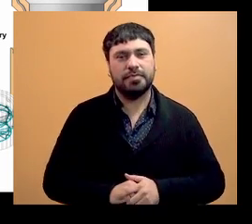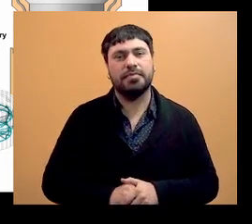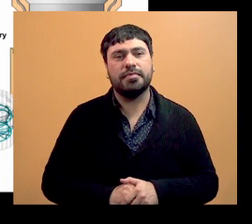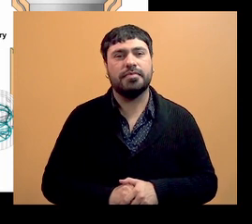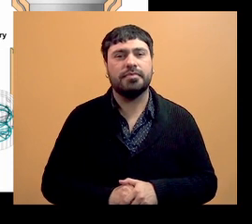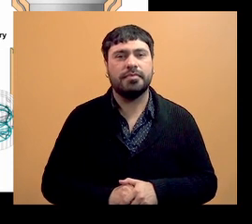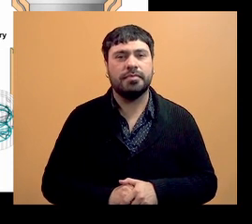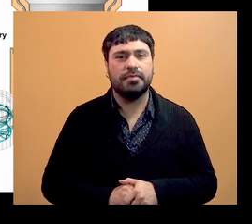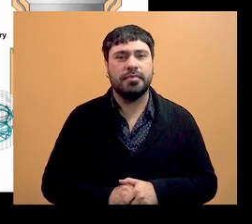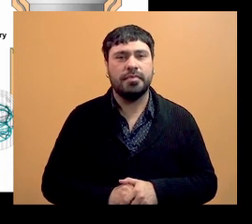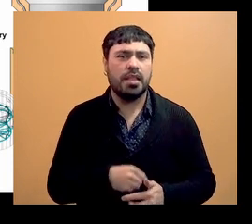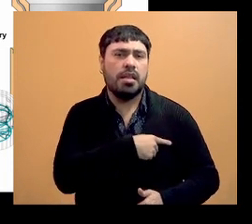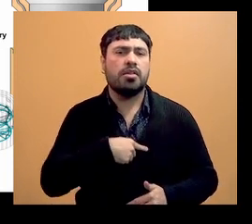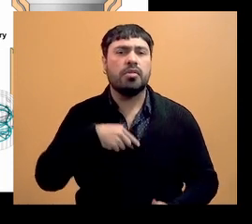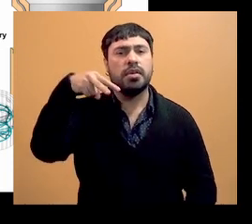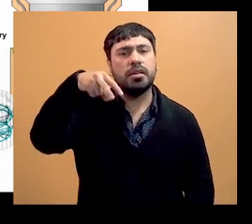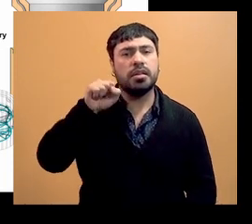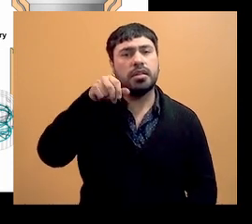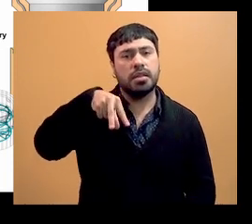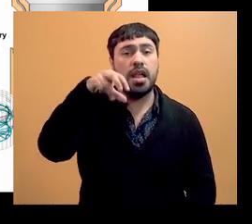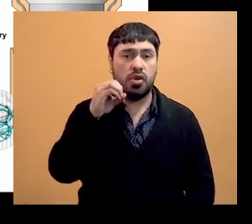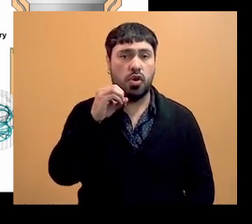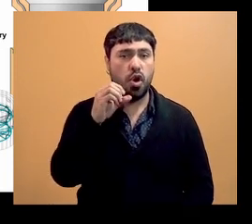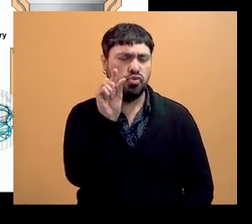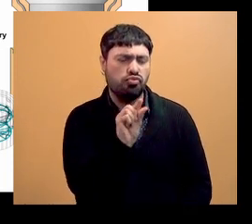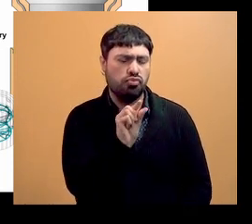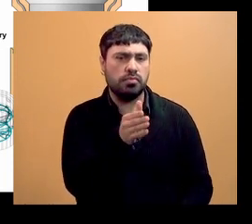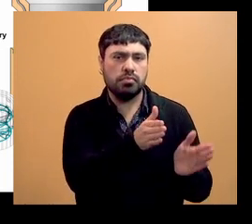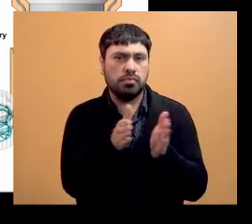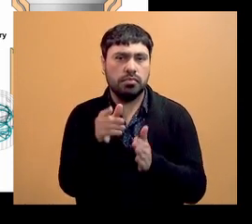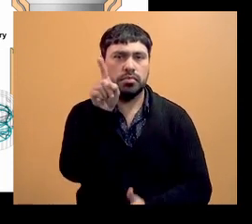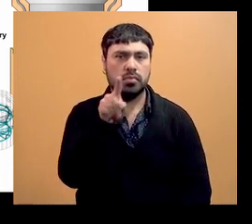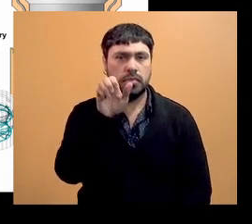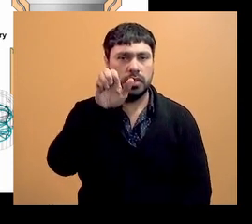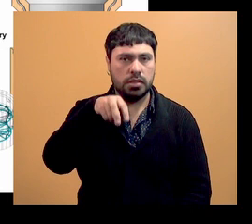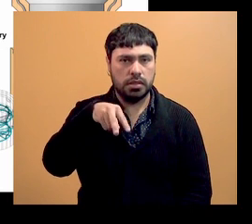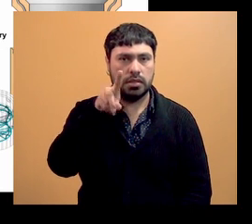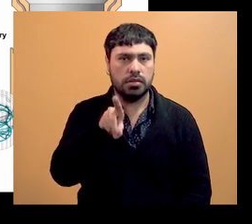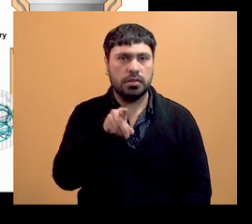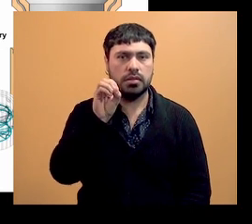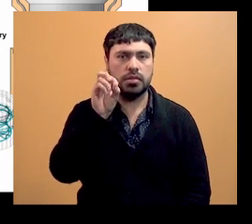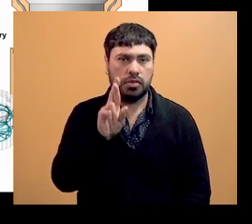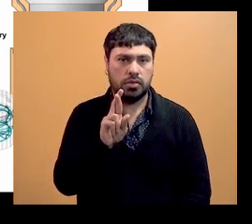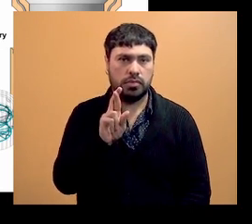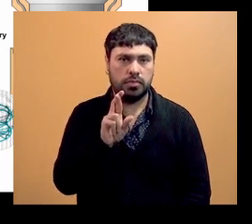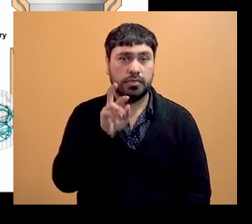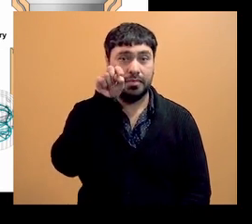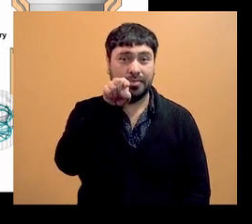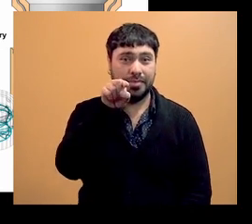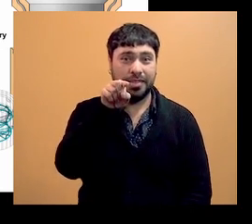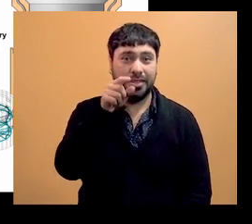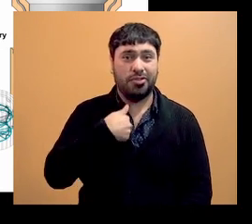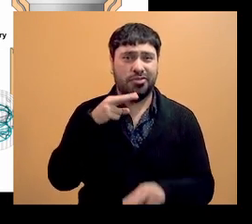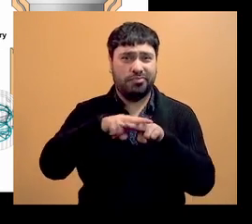con nanosensores, con la capacidad que tienen hoy en día las impresoras de crear pequeñas estructuras con un material específico, un material compuesto. En mi caso